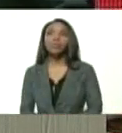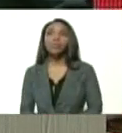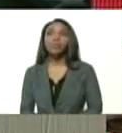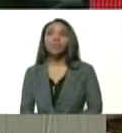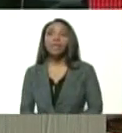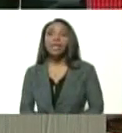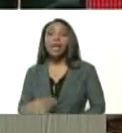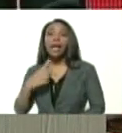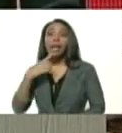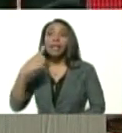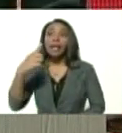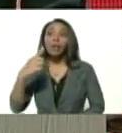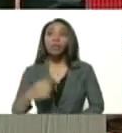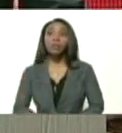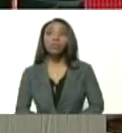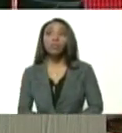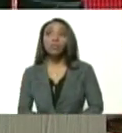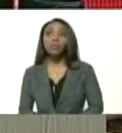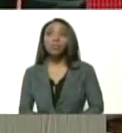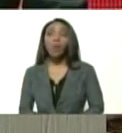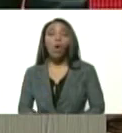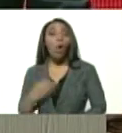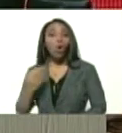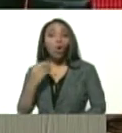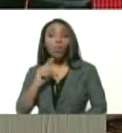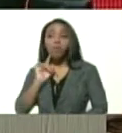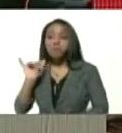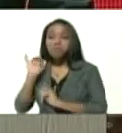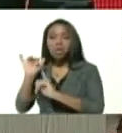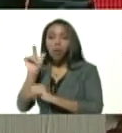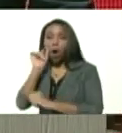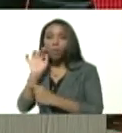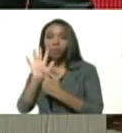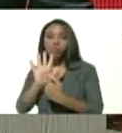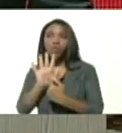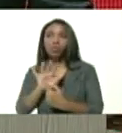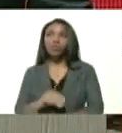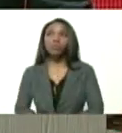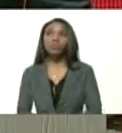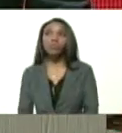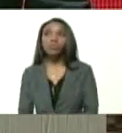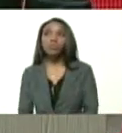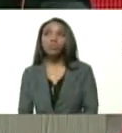Y le dijeron, como él mismo lo señala, que si no